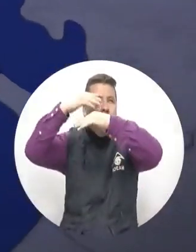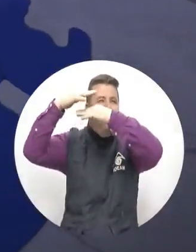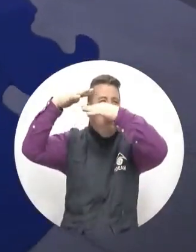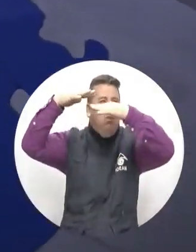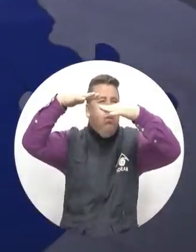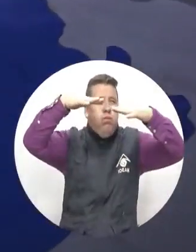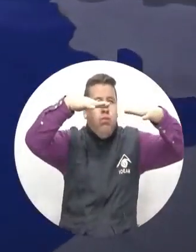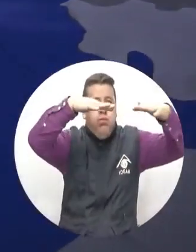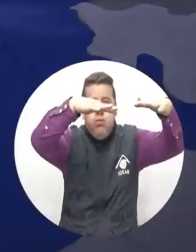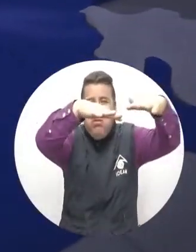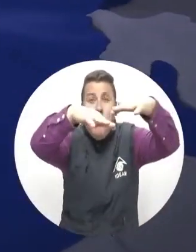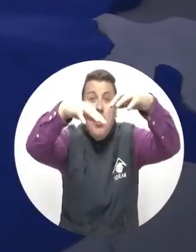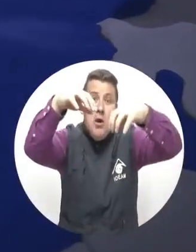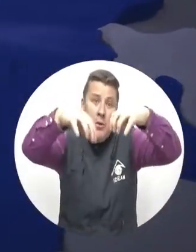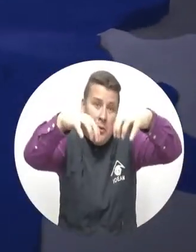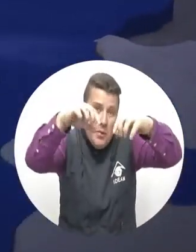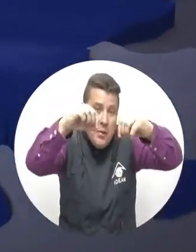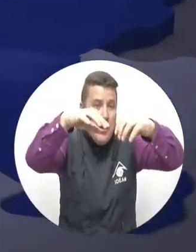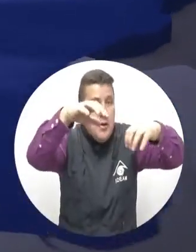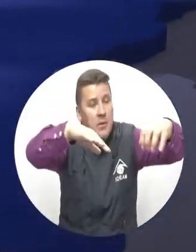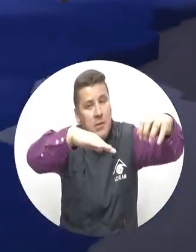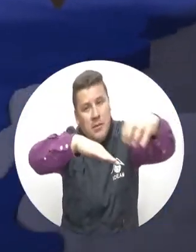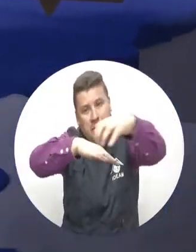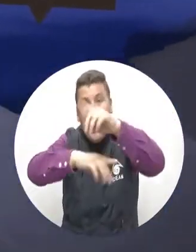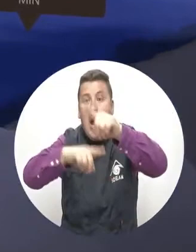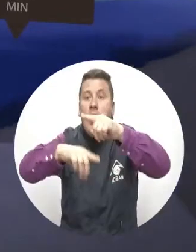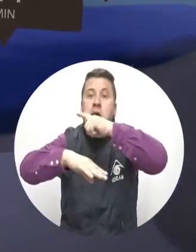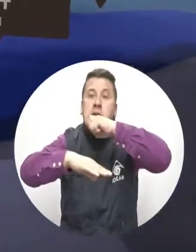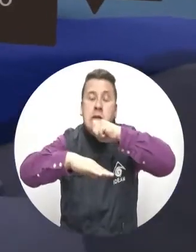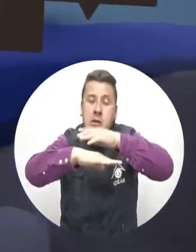de tiempo seco en gran parte de la región Caribe.